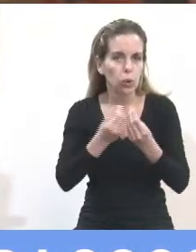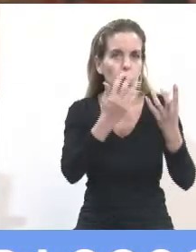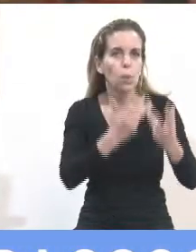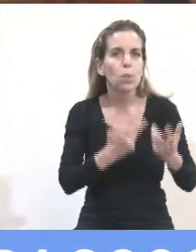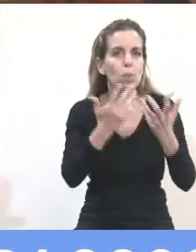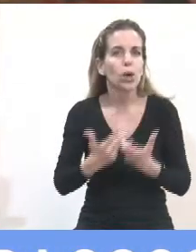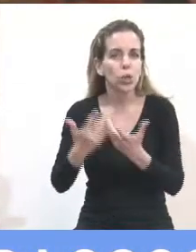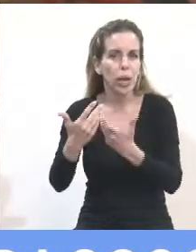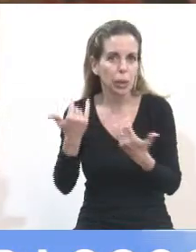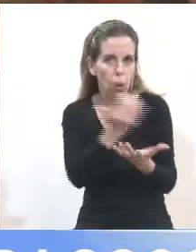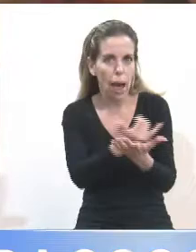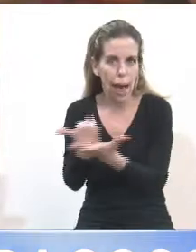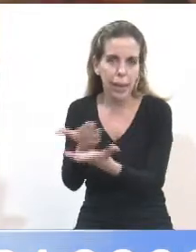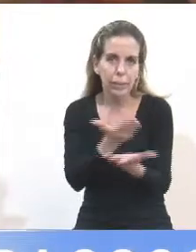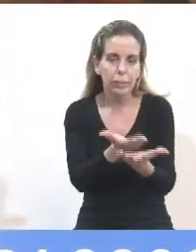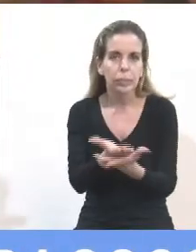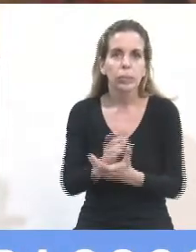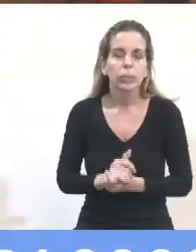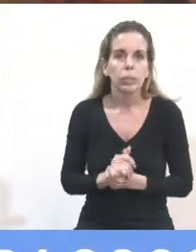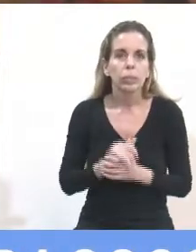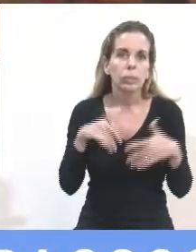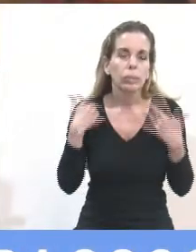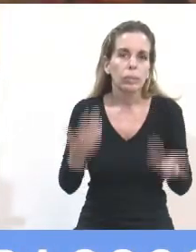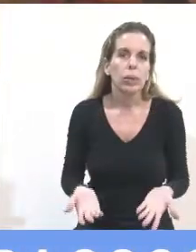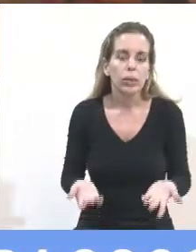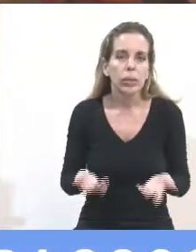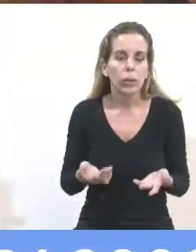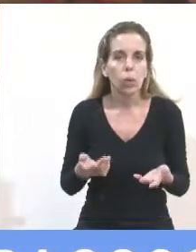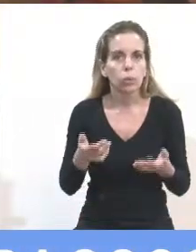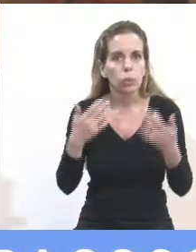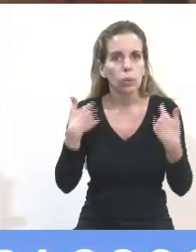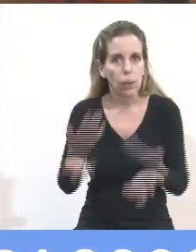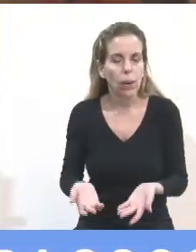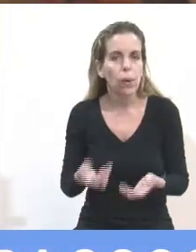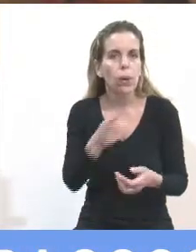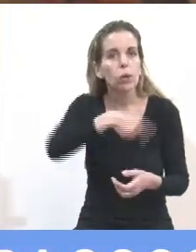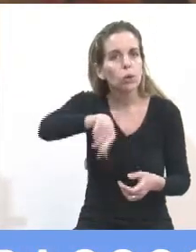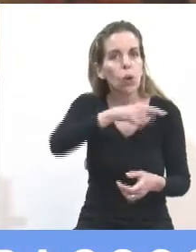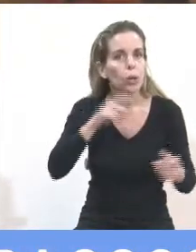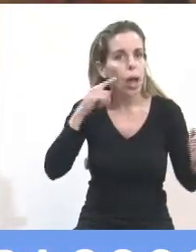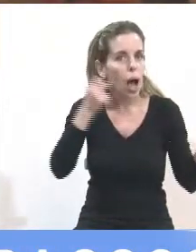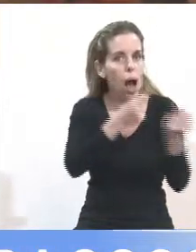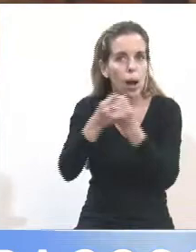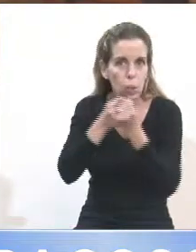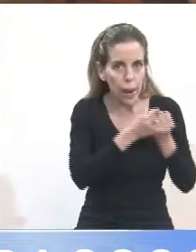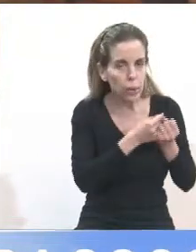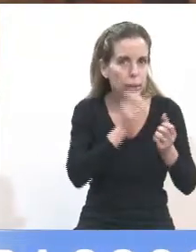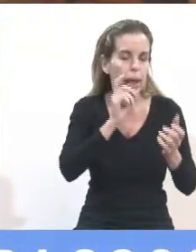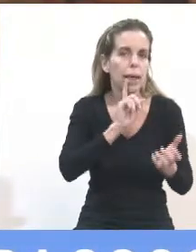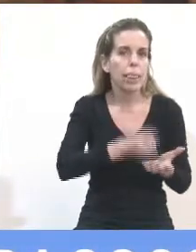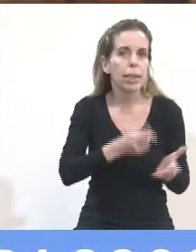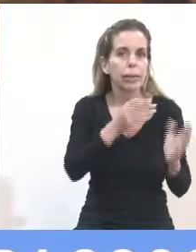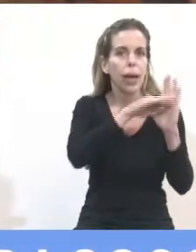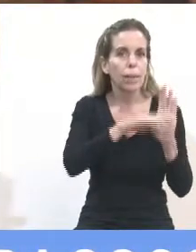proyectos. Y por eso mi complacencia de que todos nos hayamos puesto de acuerdo para hacer un dictamen